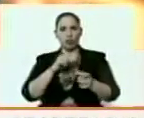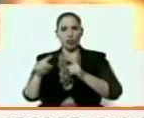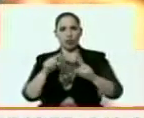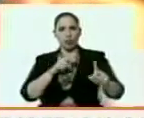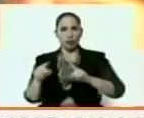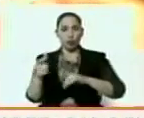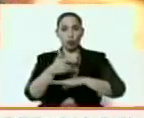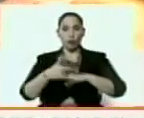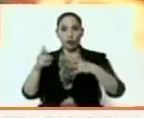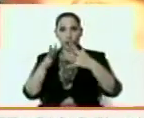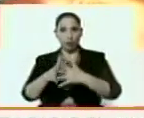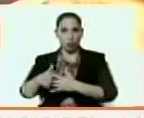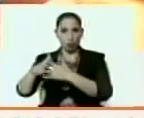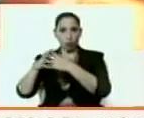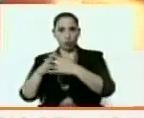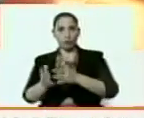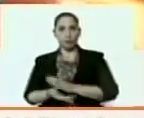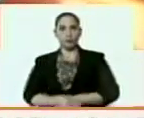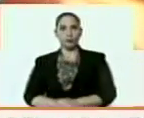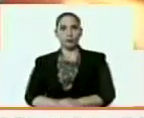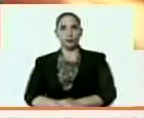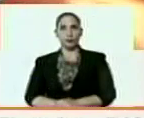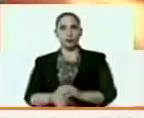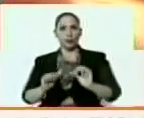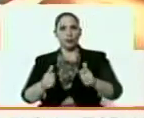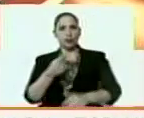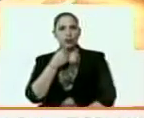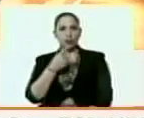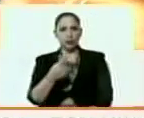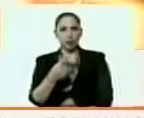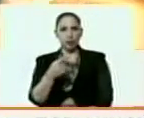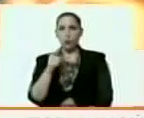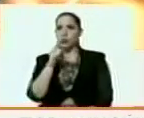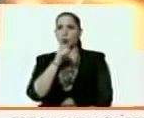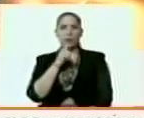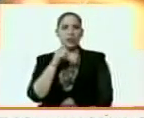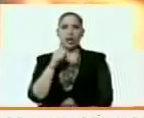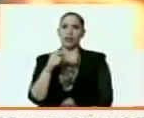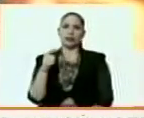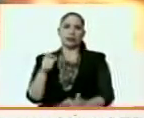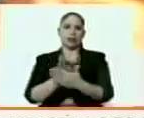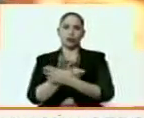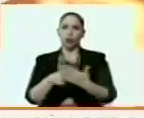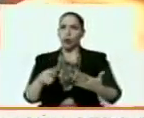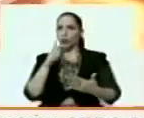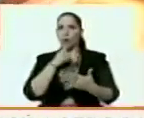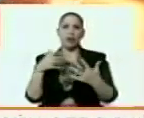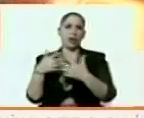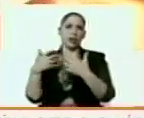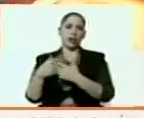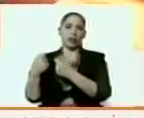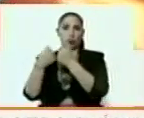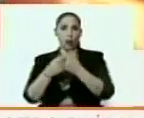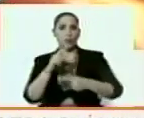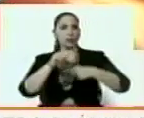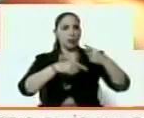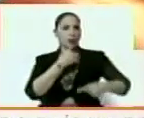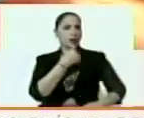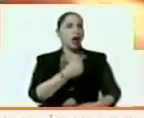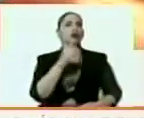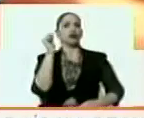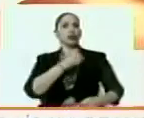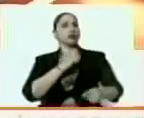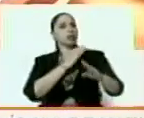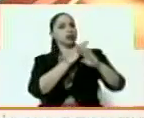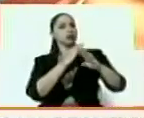el gobierno de los Estados Unidos de Norteamérica. Empezaron diciendo que no habían sanciones, que no había guerra económica. Luego dijeron, hay sanciones, pero